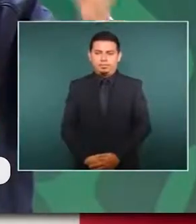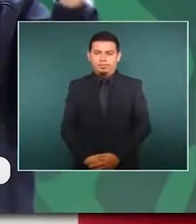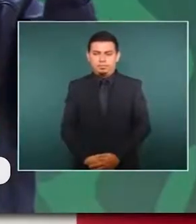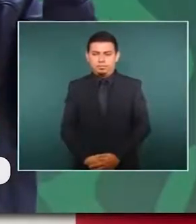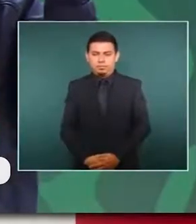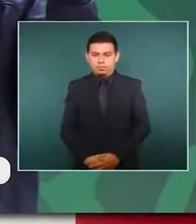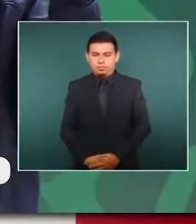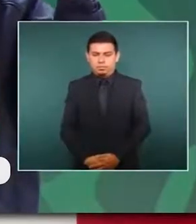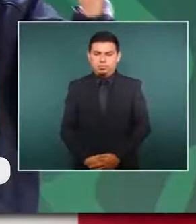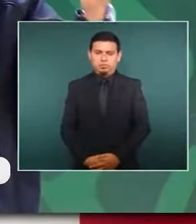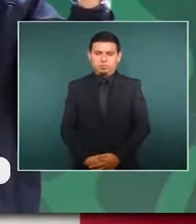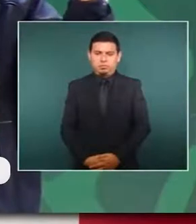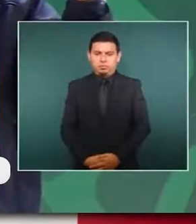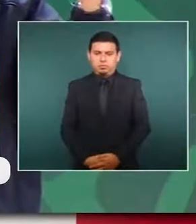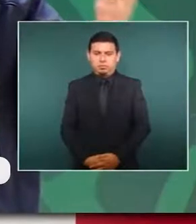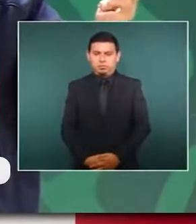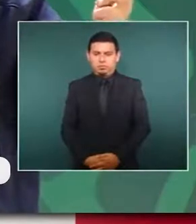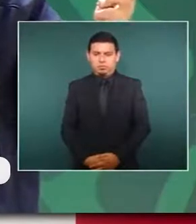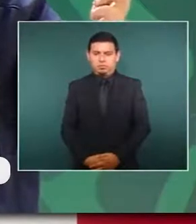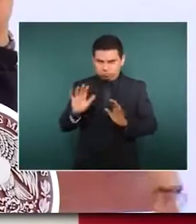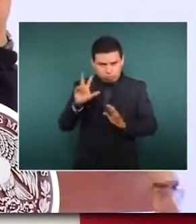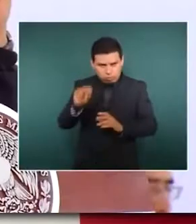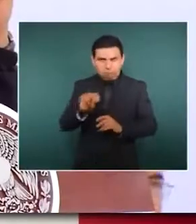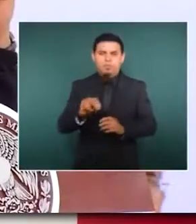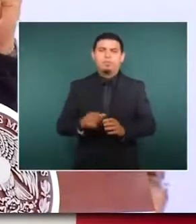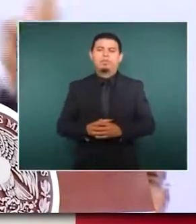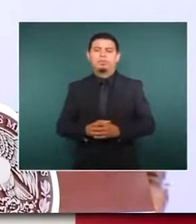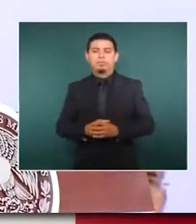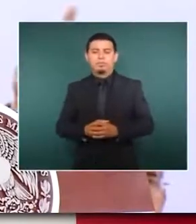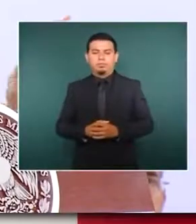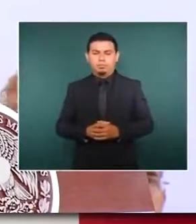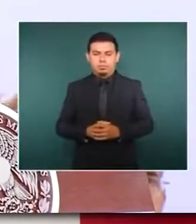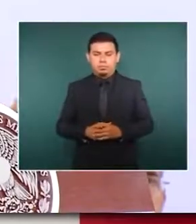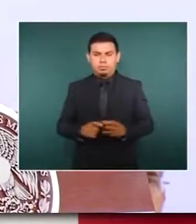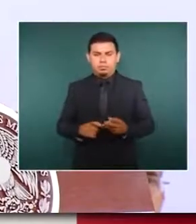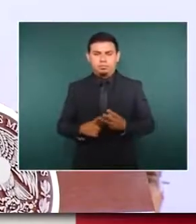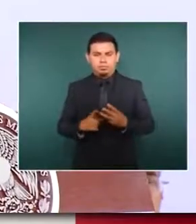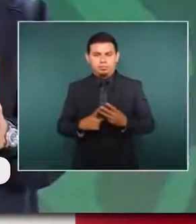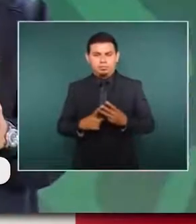No es mi fuerte la venganza. No